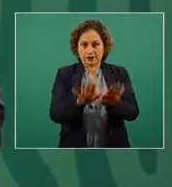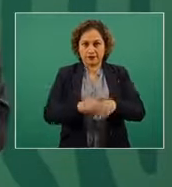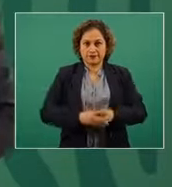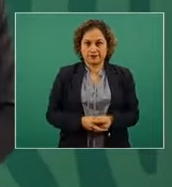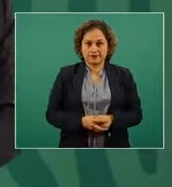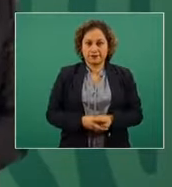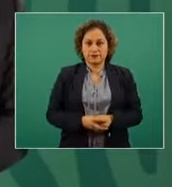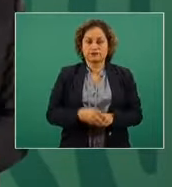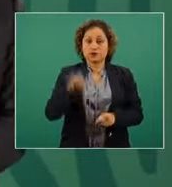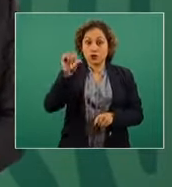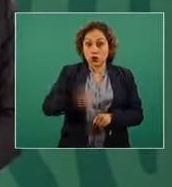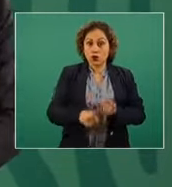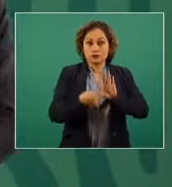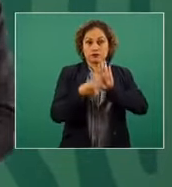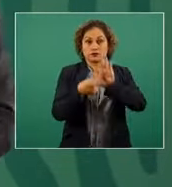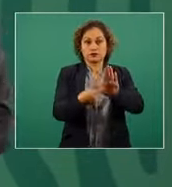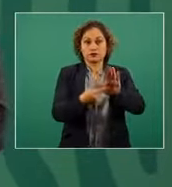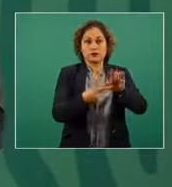estado por estado.